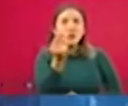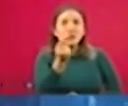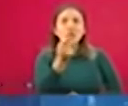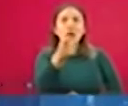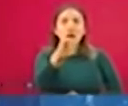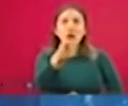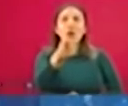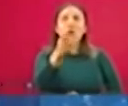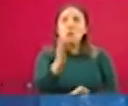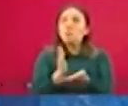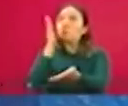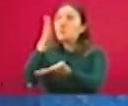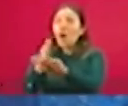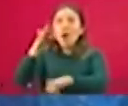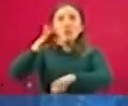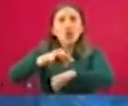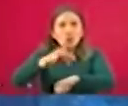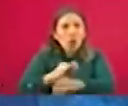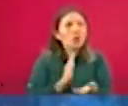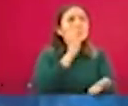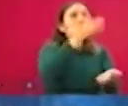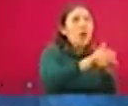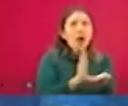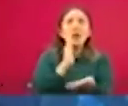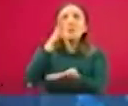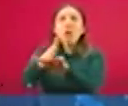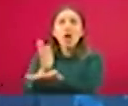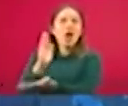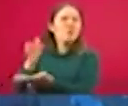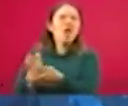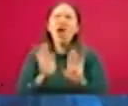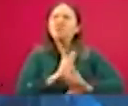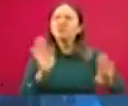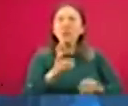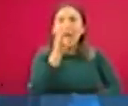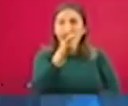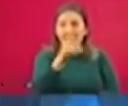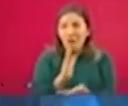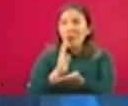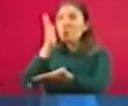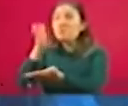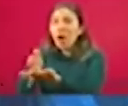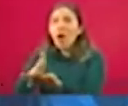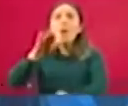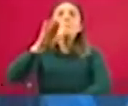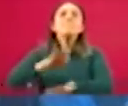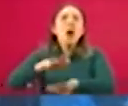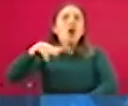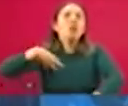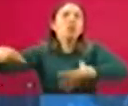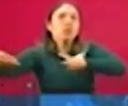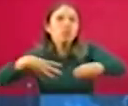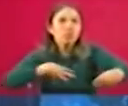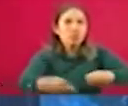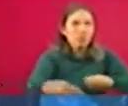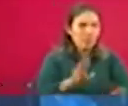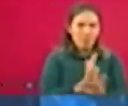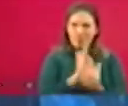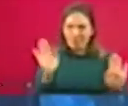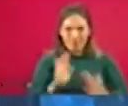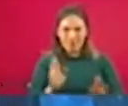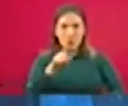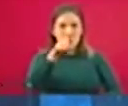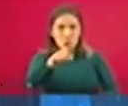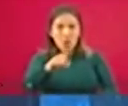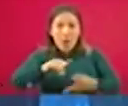comportamiento de la bolsa de valores o del clima o cualquier otra, de los volcanes o de los terremotos. Hay un grado de incertidumbre ante